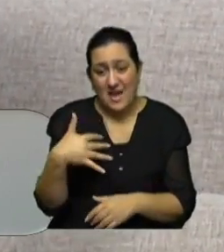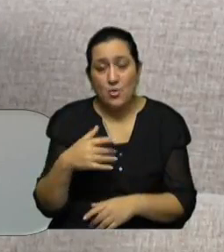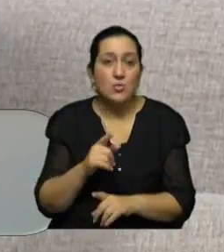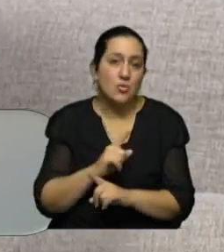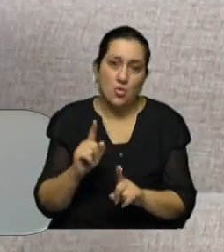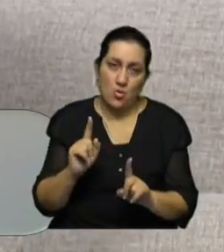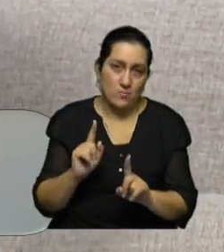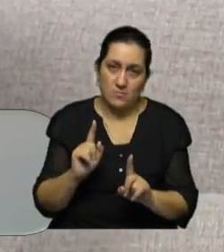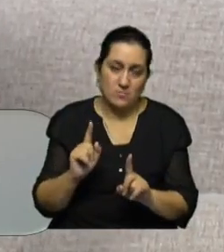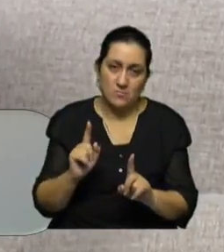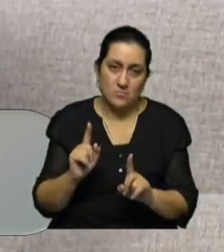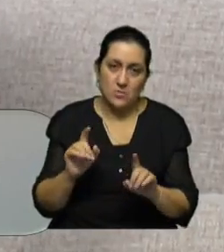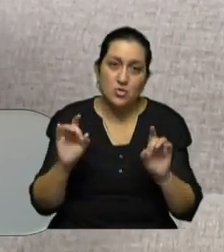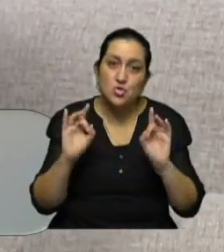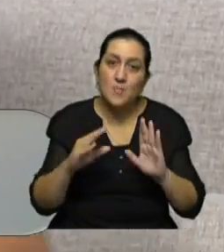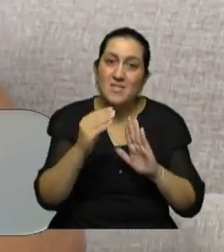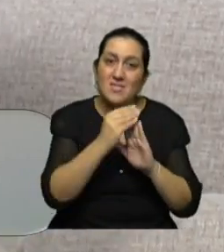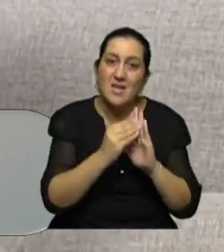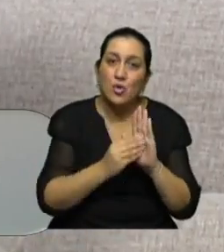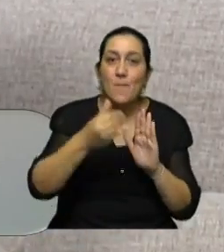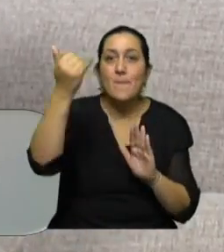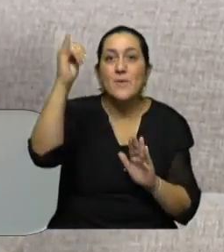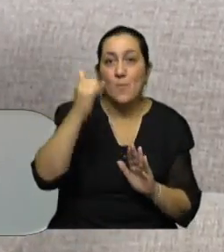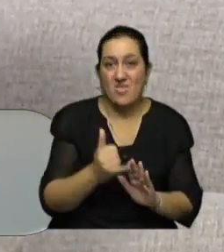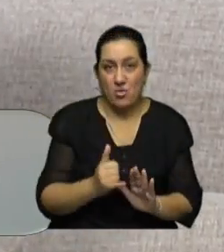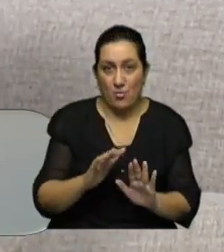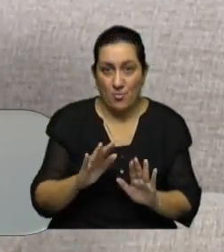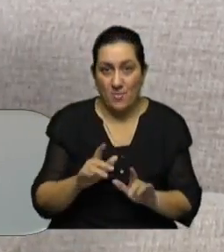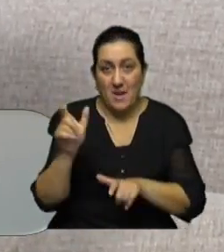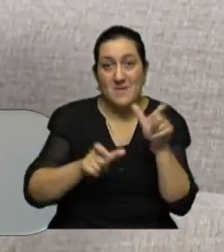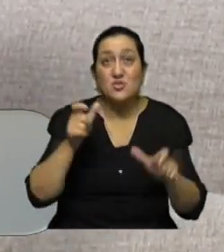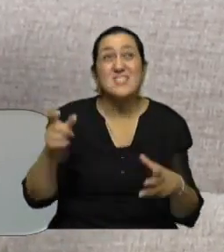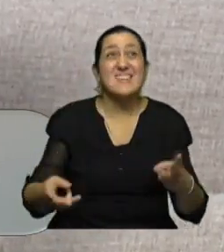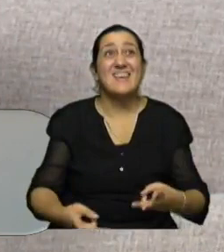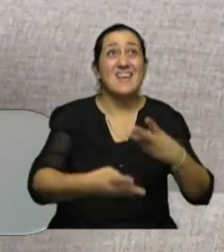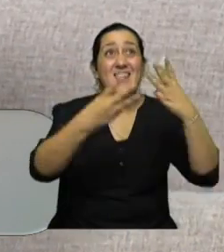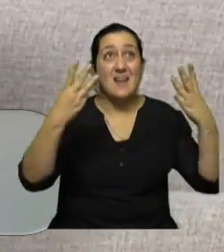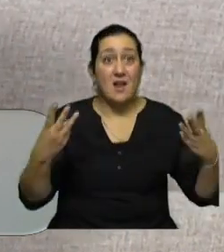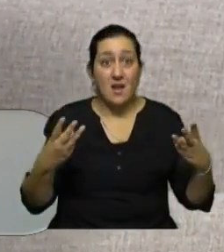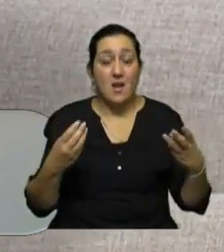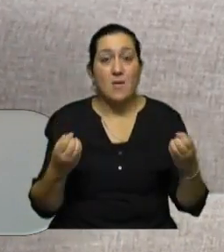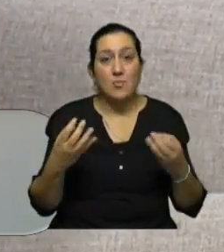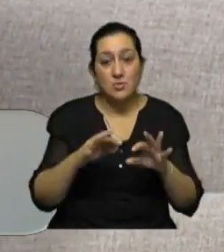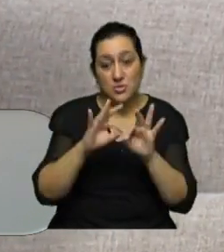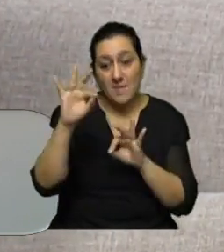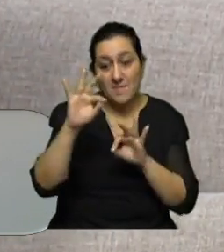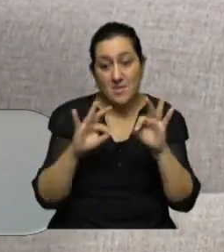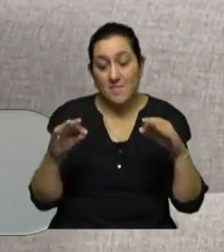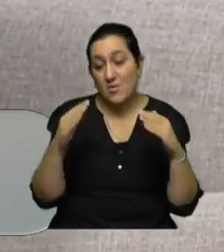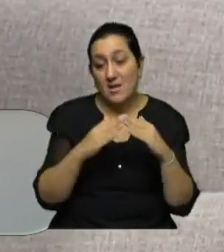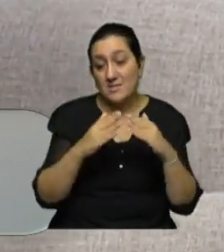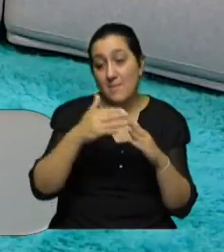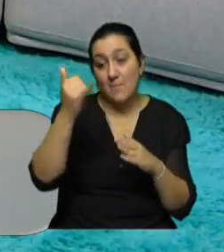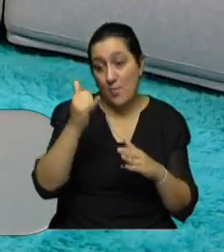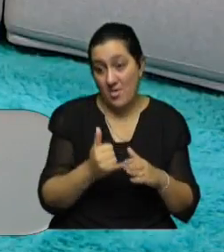trata de datos promedios para la población en general. La pobreza en realidad se mide para un hogar promedio,